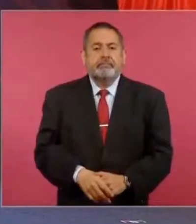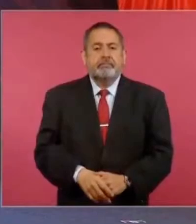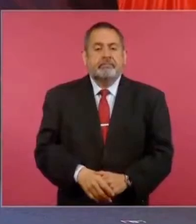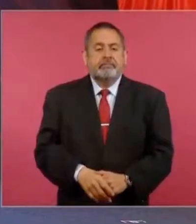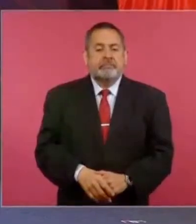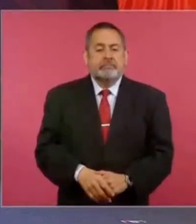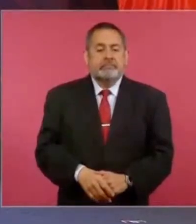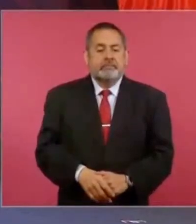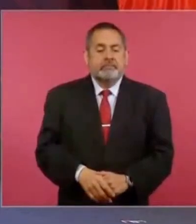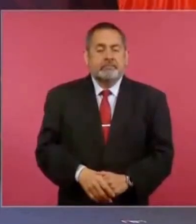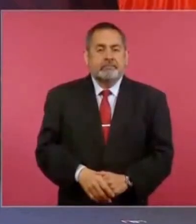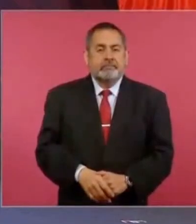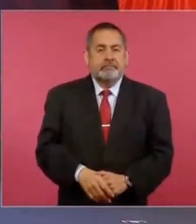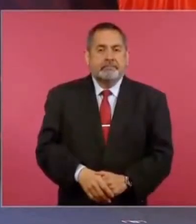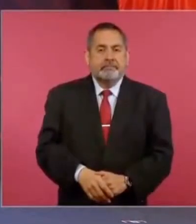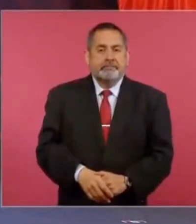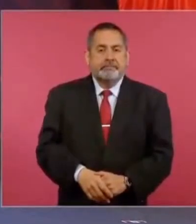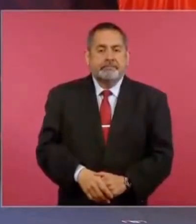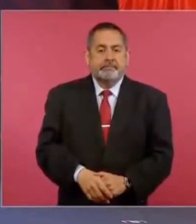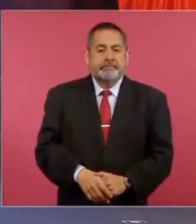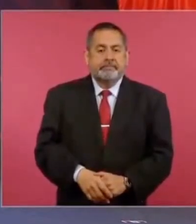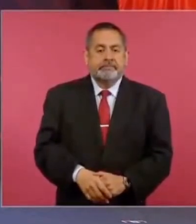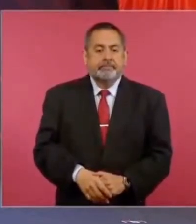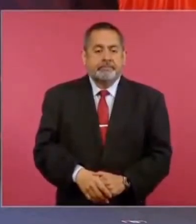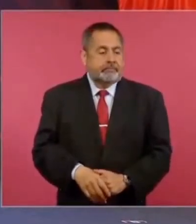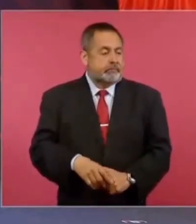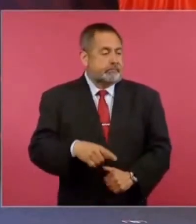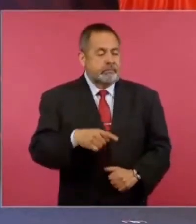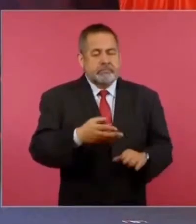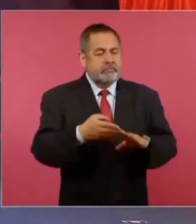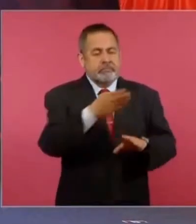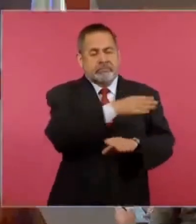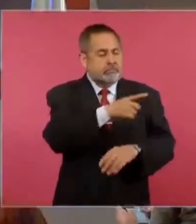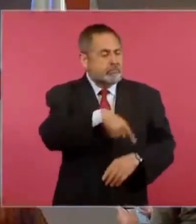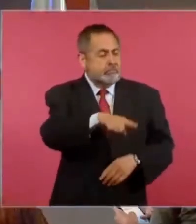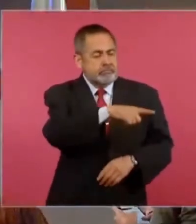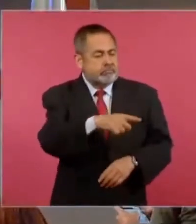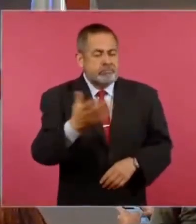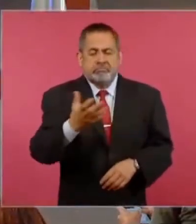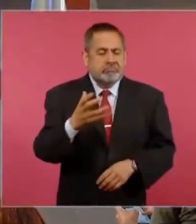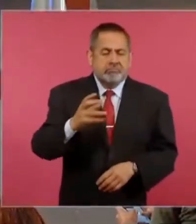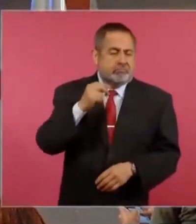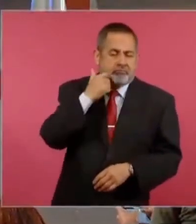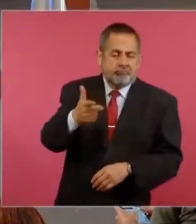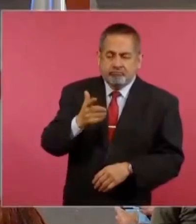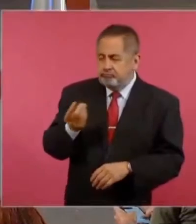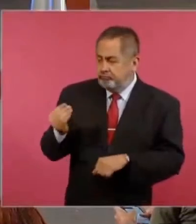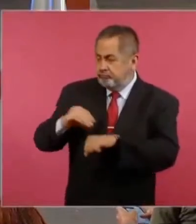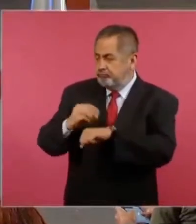¿Y por qué no lo habían hecho antes?